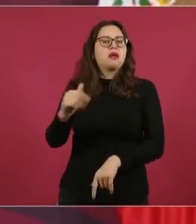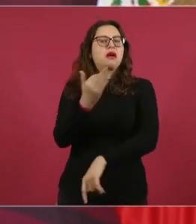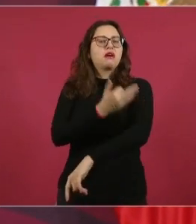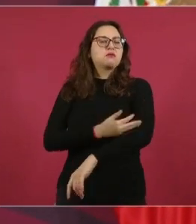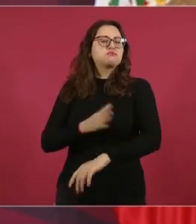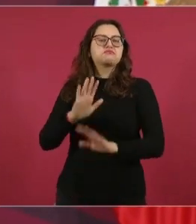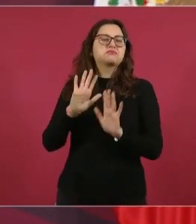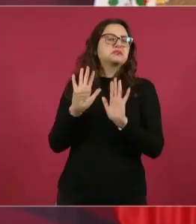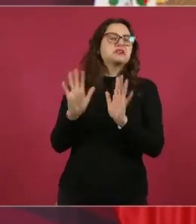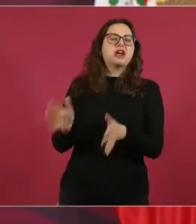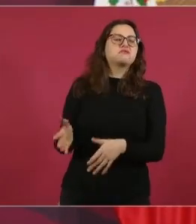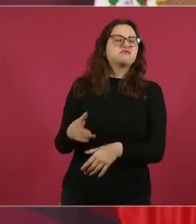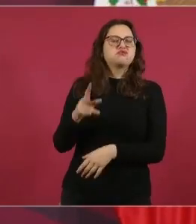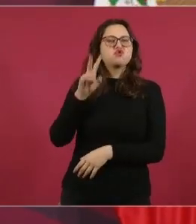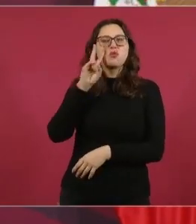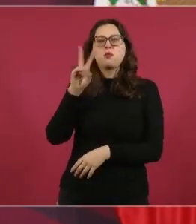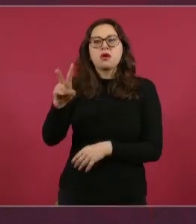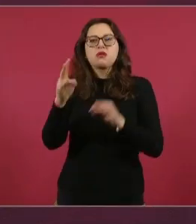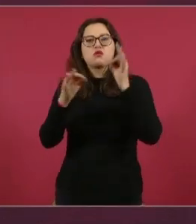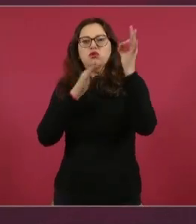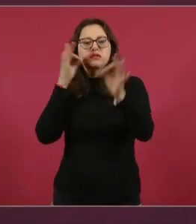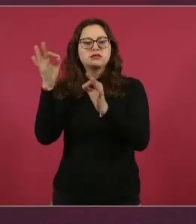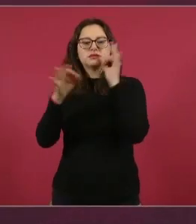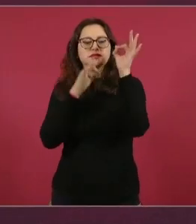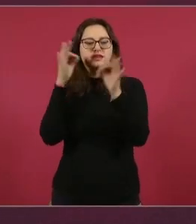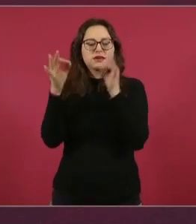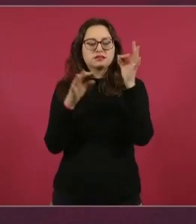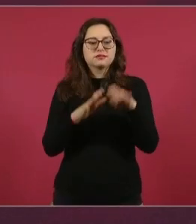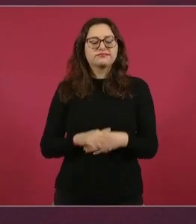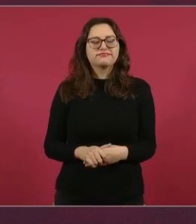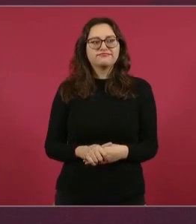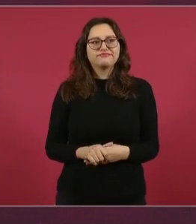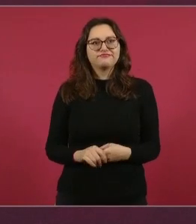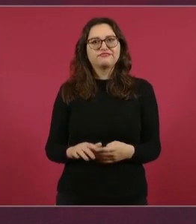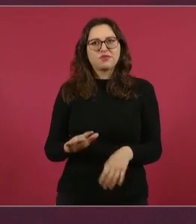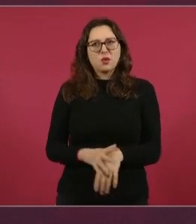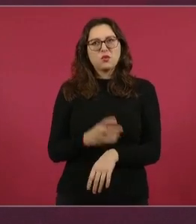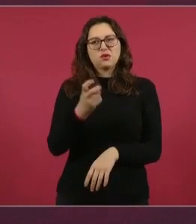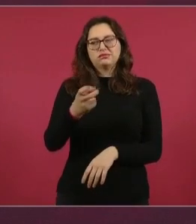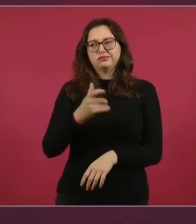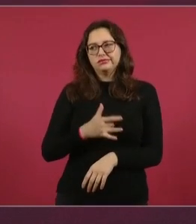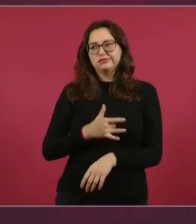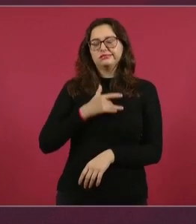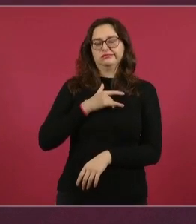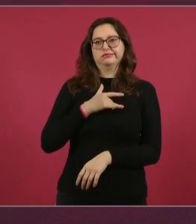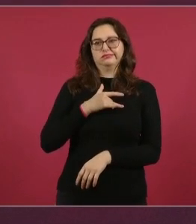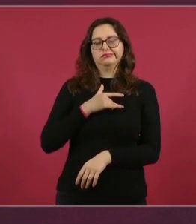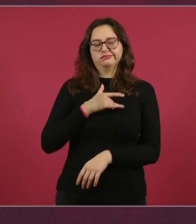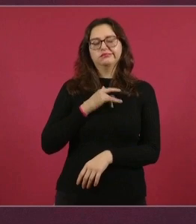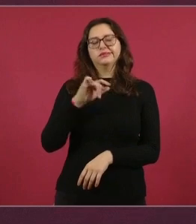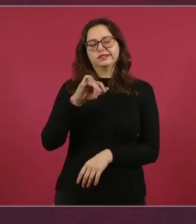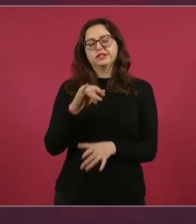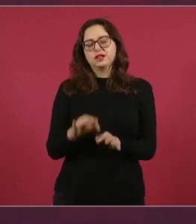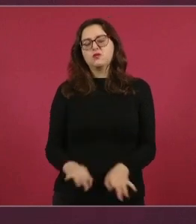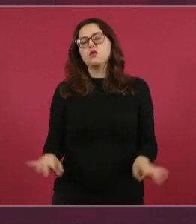quisimos que se informara sobre el